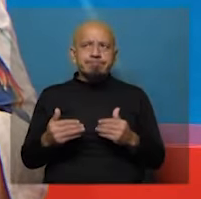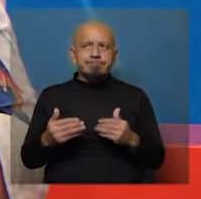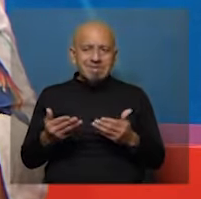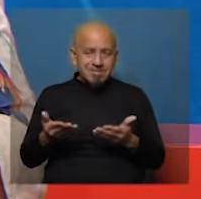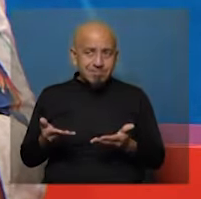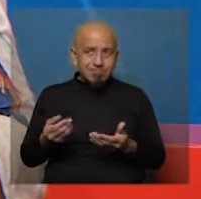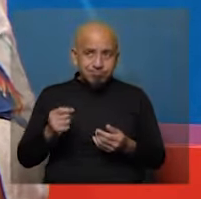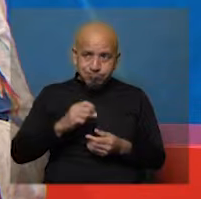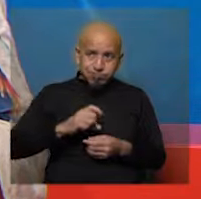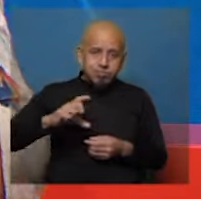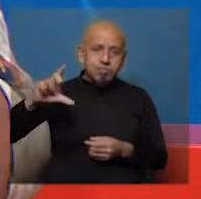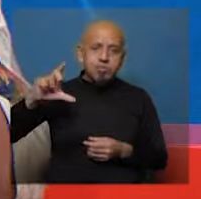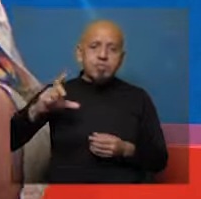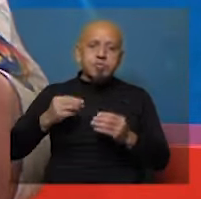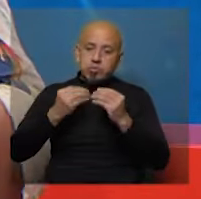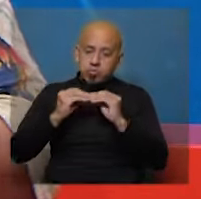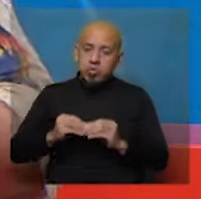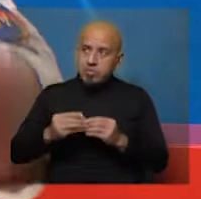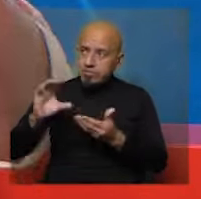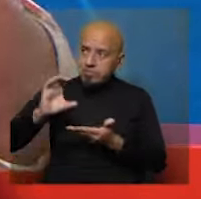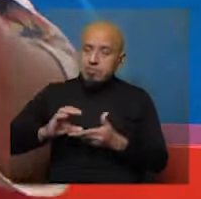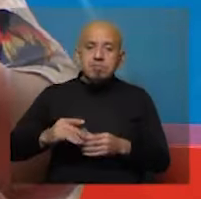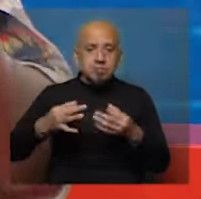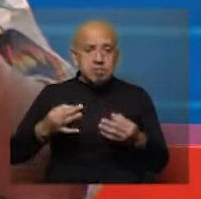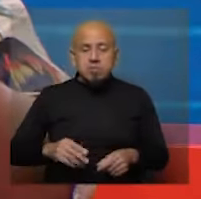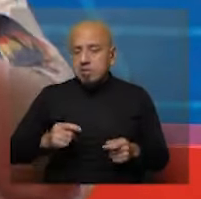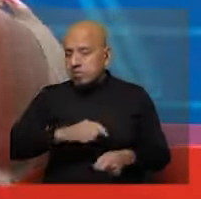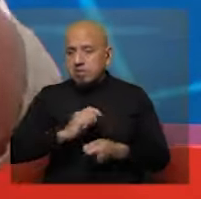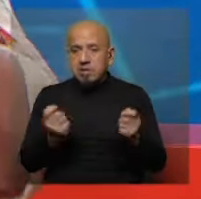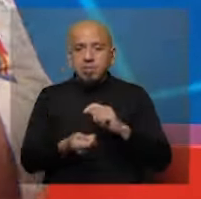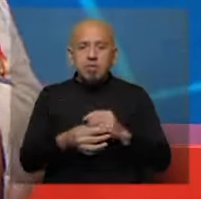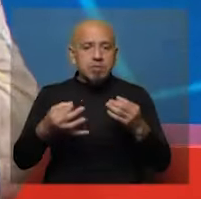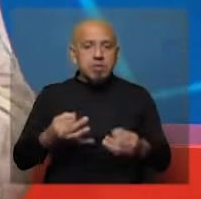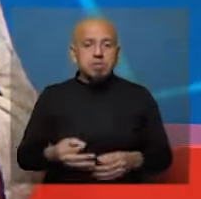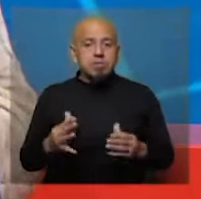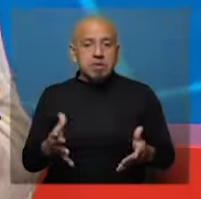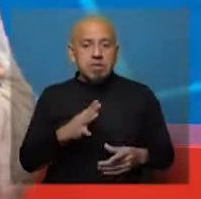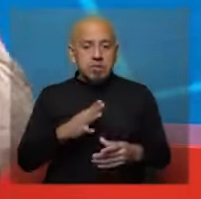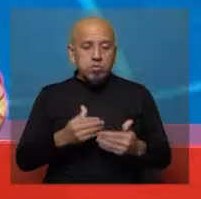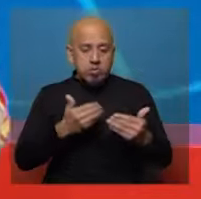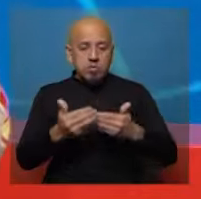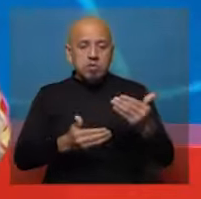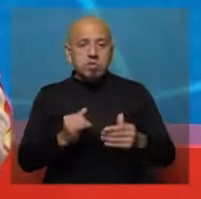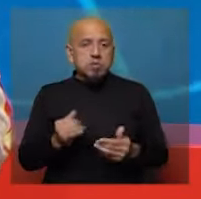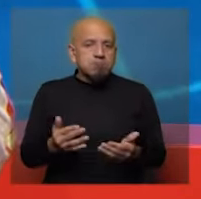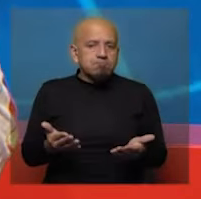realmente grande o sea para que haya un cambio por lo menos un un avance notorio